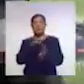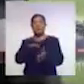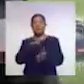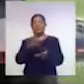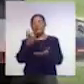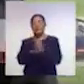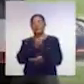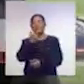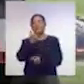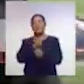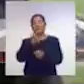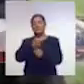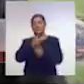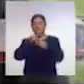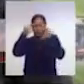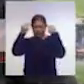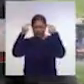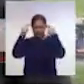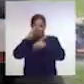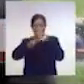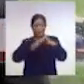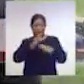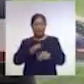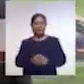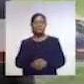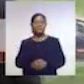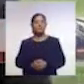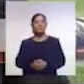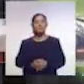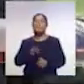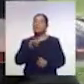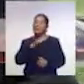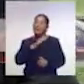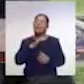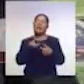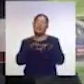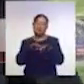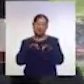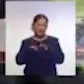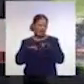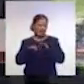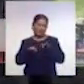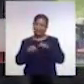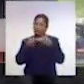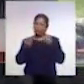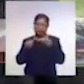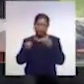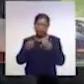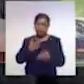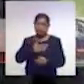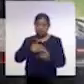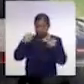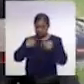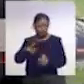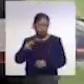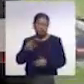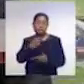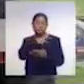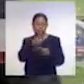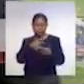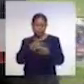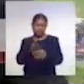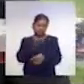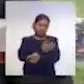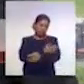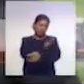sí, estoy muy contenta. Digo, hay mucho trabajo atrás de los campeonatos, digo, y no hablo de mí, sino del programa, pero